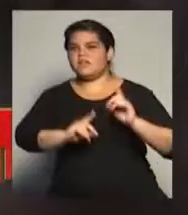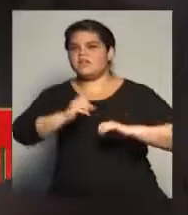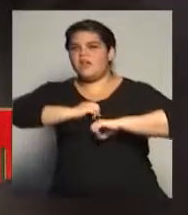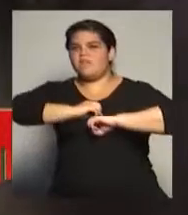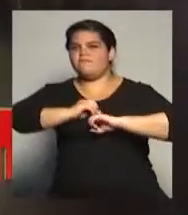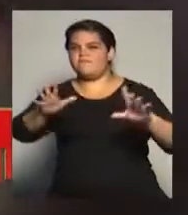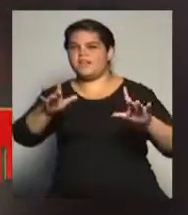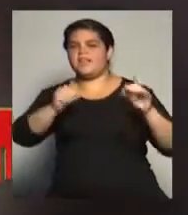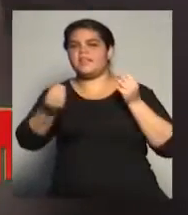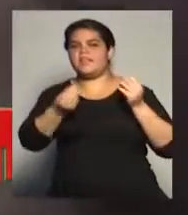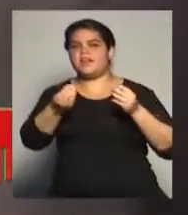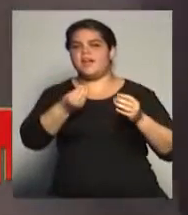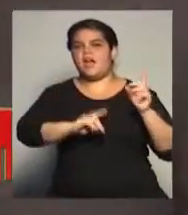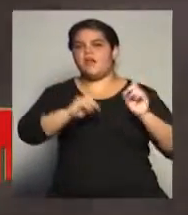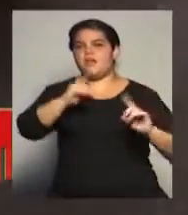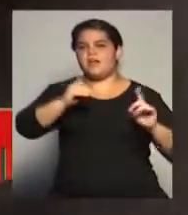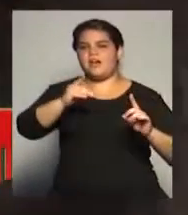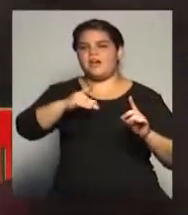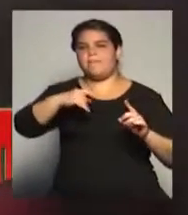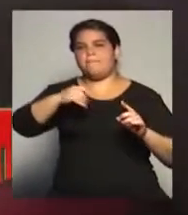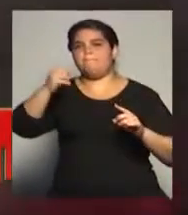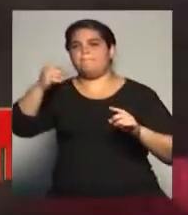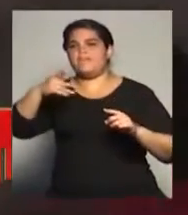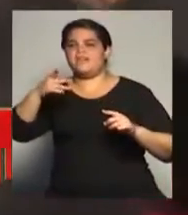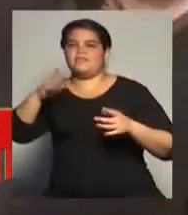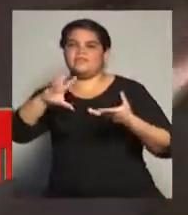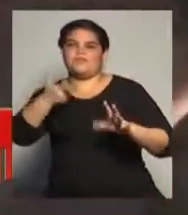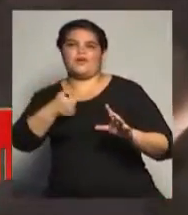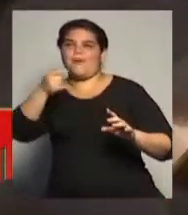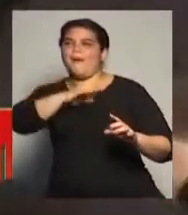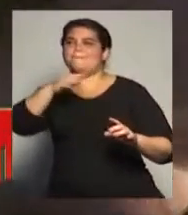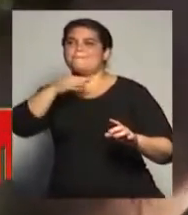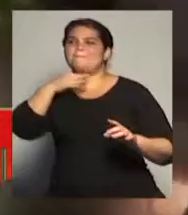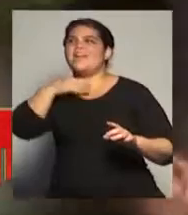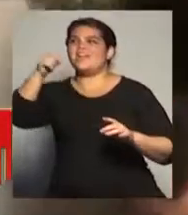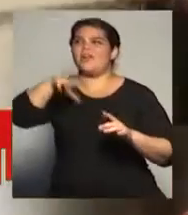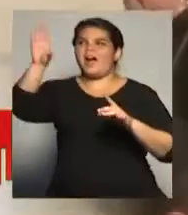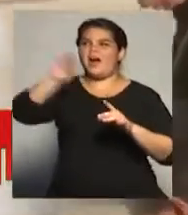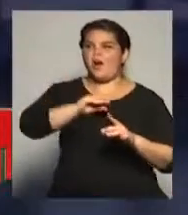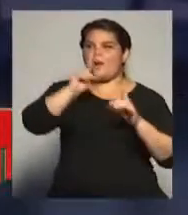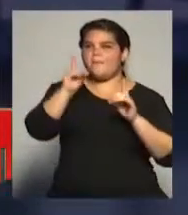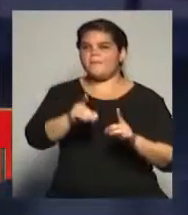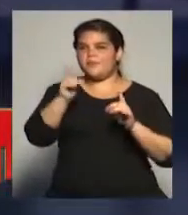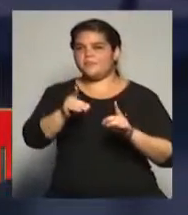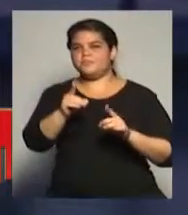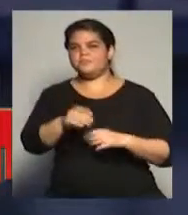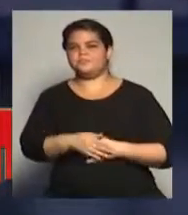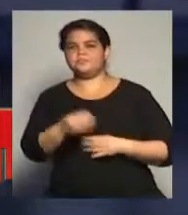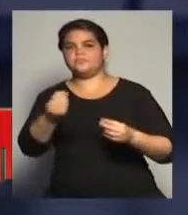la mexicanización de la Argentina, eso fue en una carta íntima, pero después la persona la